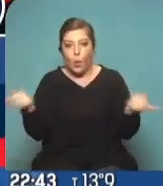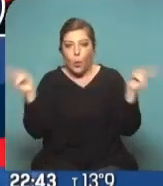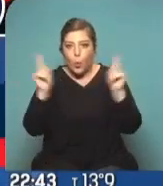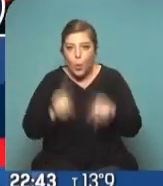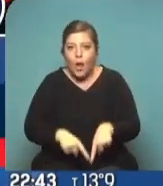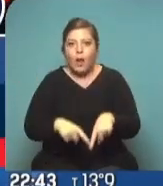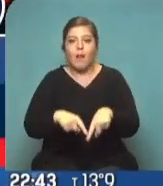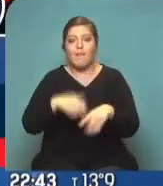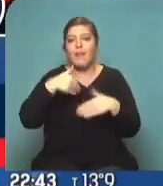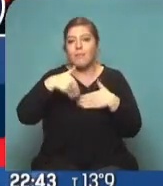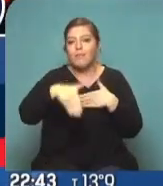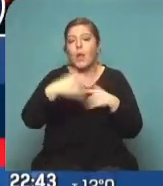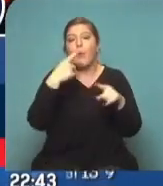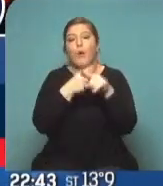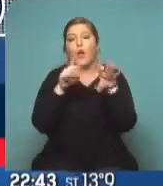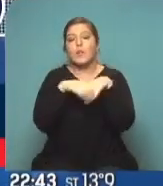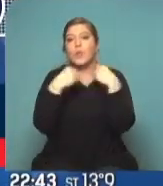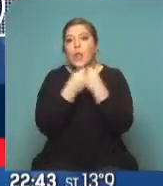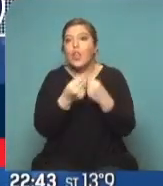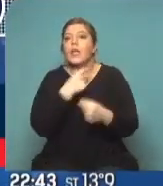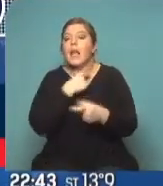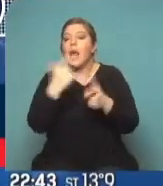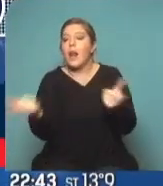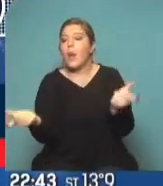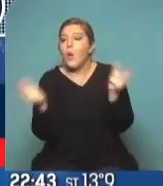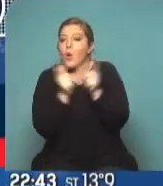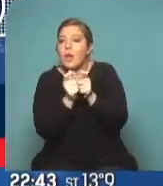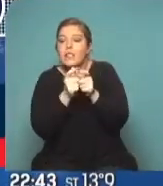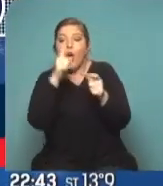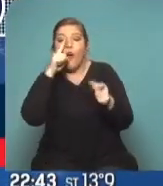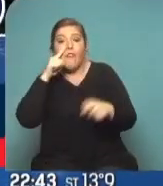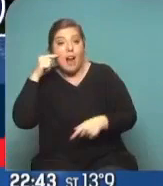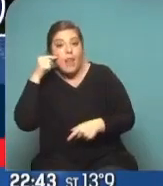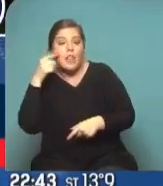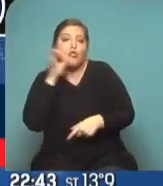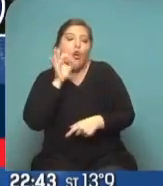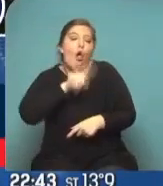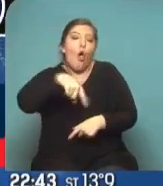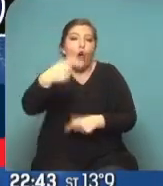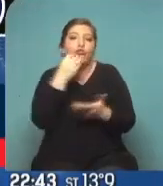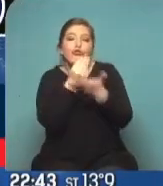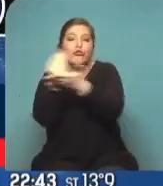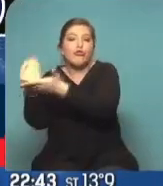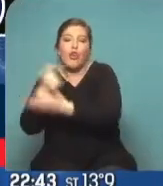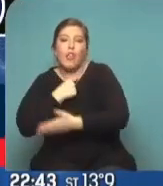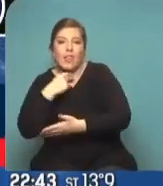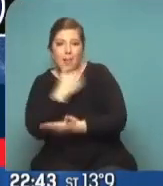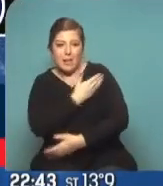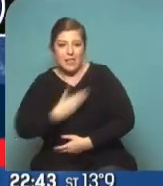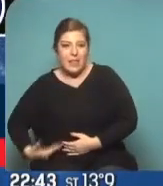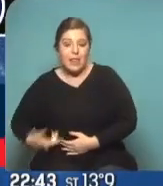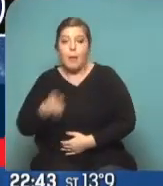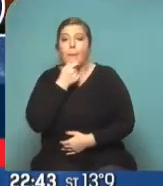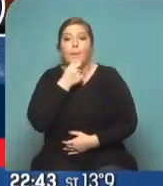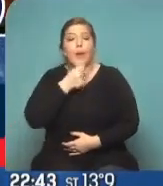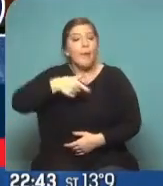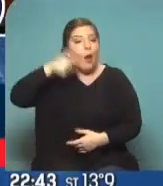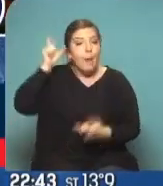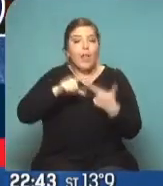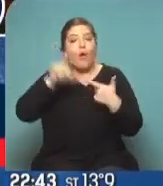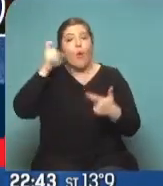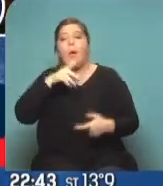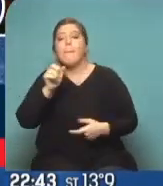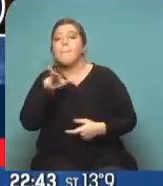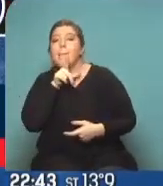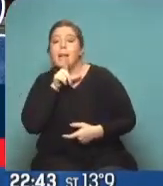este resultado. ¿Estaría dispuesto a reunirse con Alberto Fernández o con los otros candidatos como Labaña y Espert en estas semanas? Yo